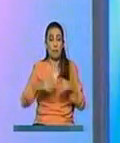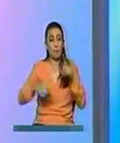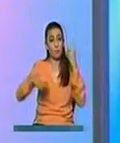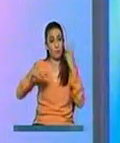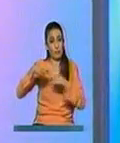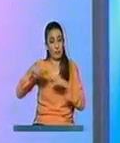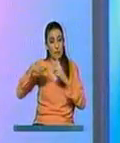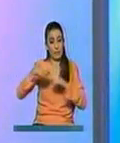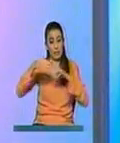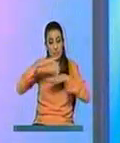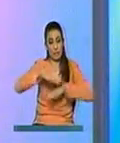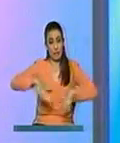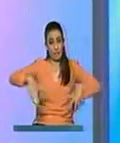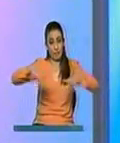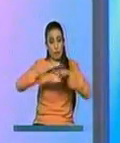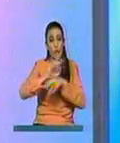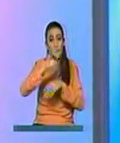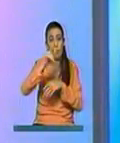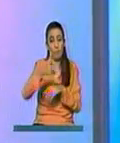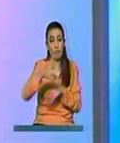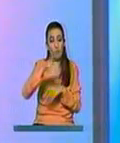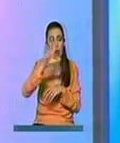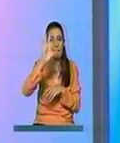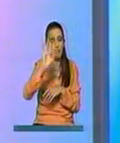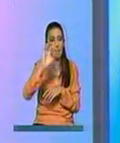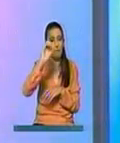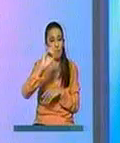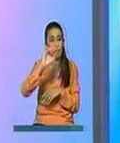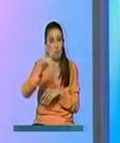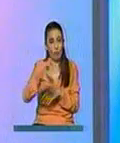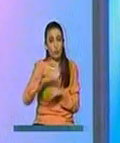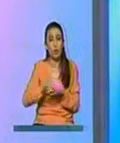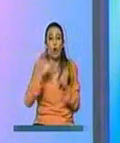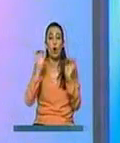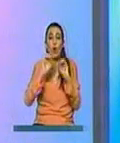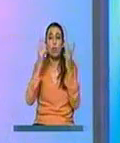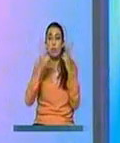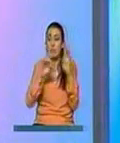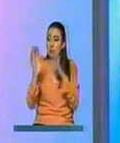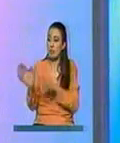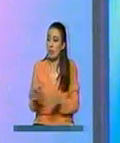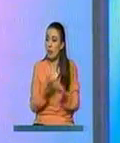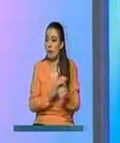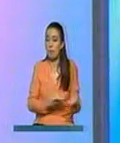de la Mariscal, en el sector de Cumbayá, es donde encontramos todos estos desarrollos